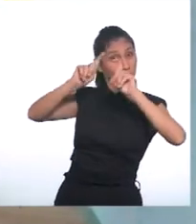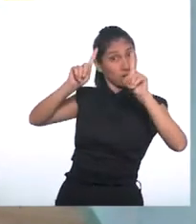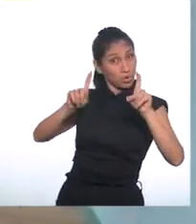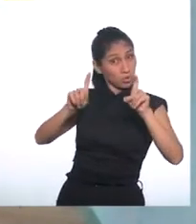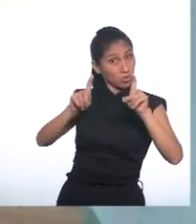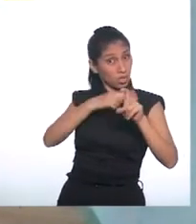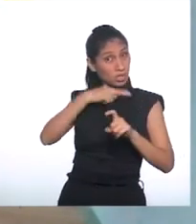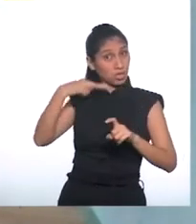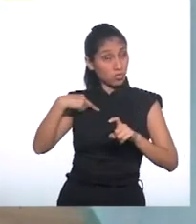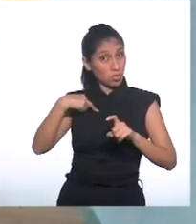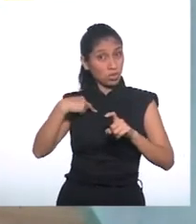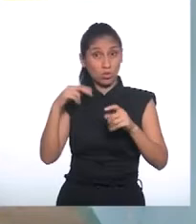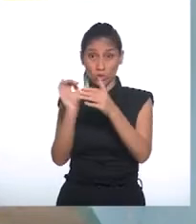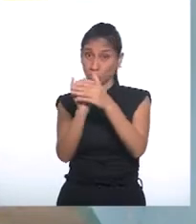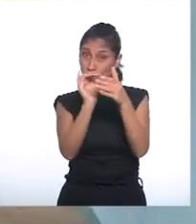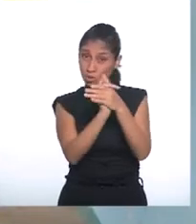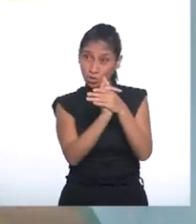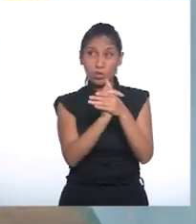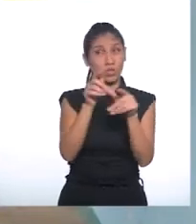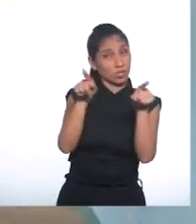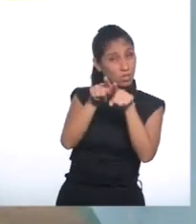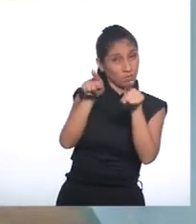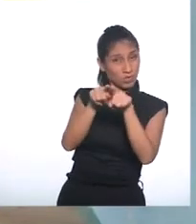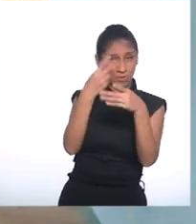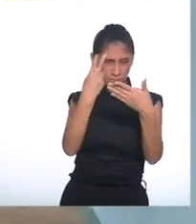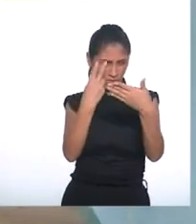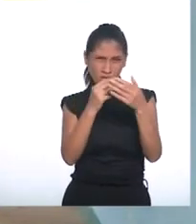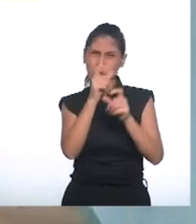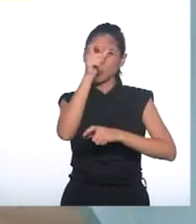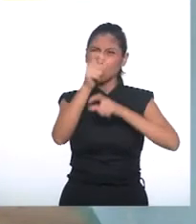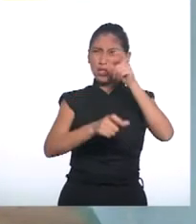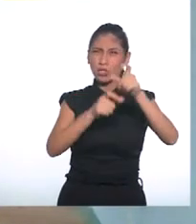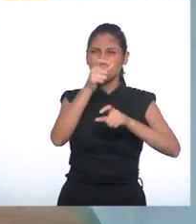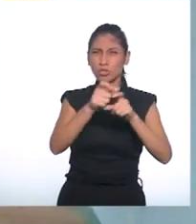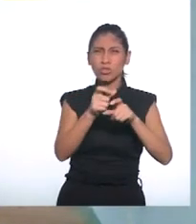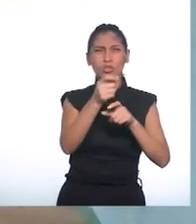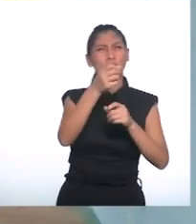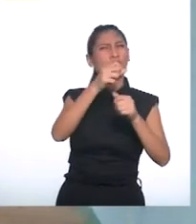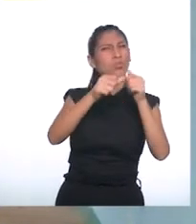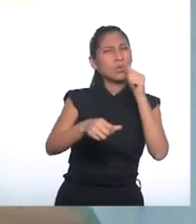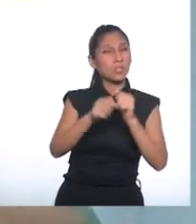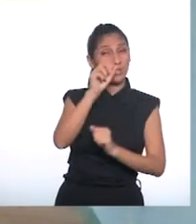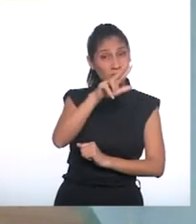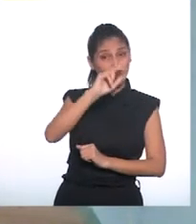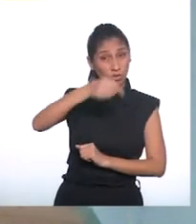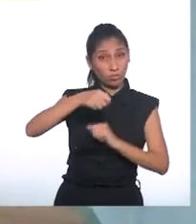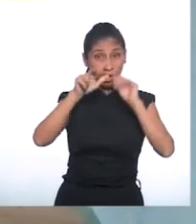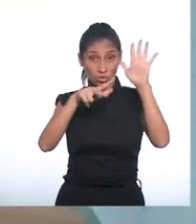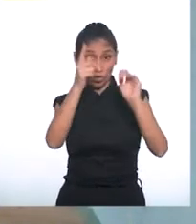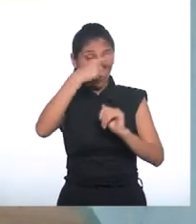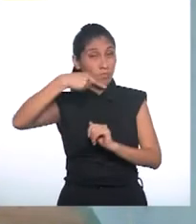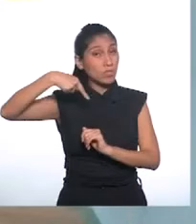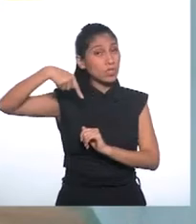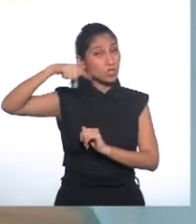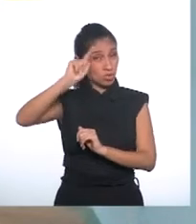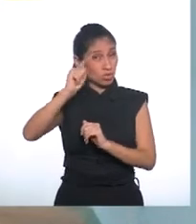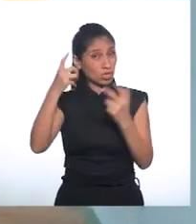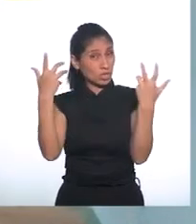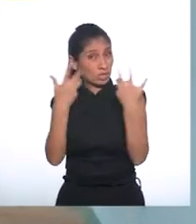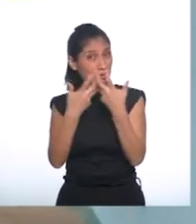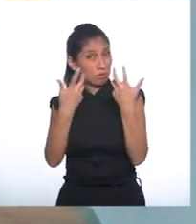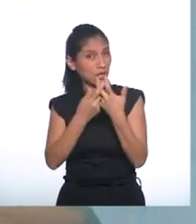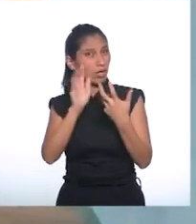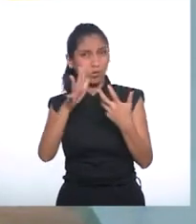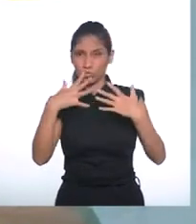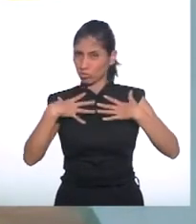nuestros compañeros y saber cuántas personas de la muestra de 3,8 millones han sido afectadas con problemas